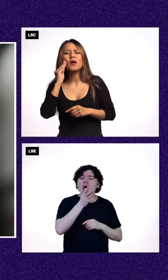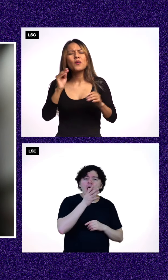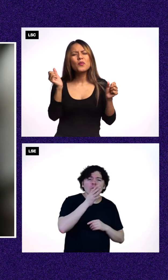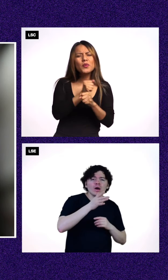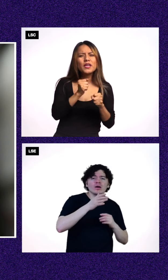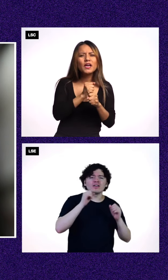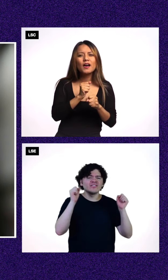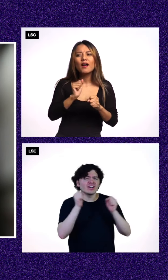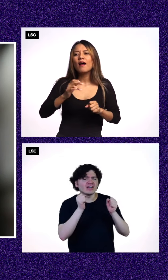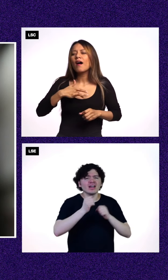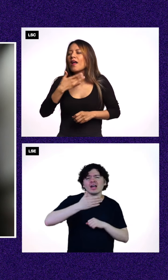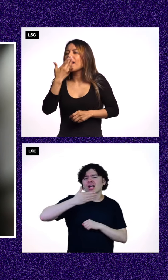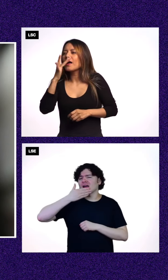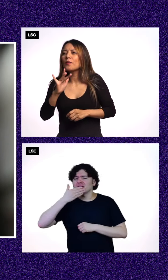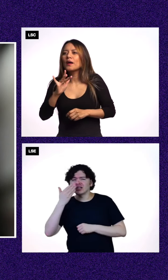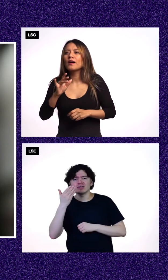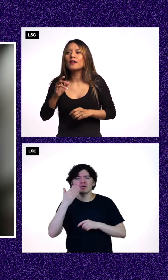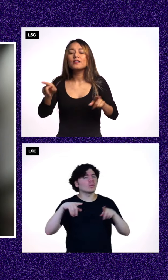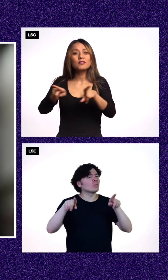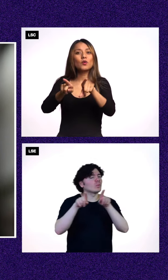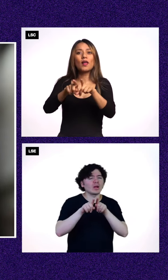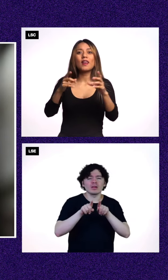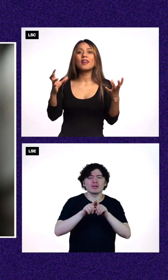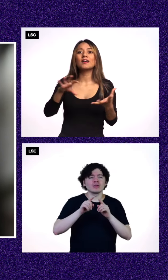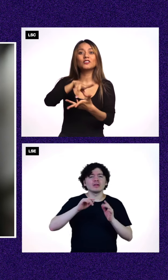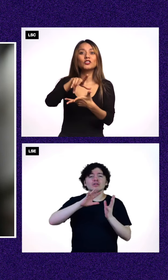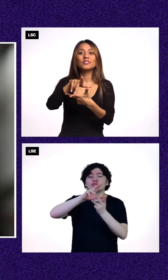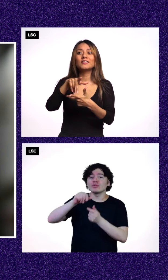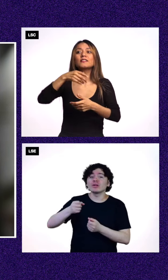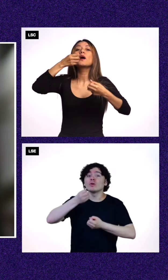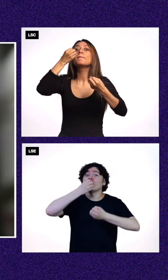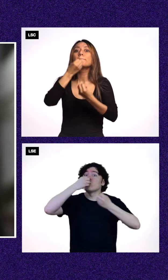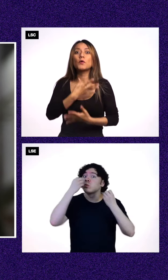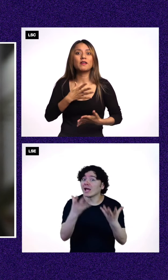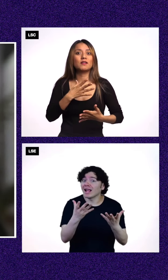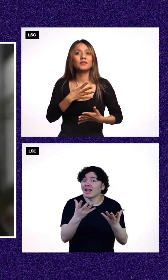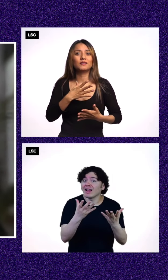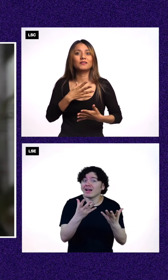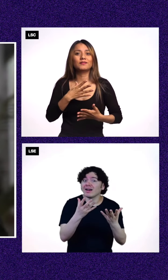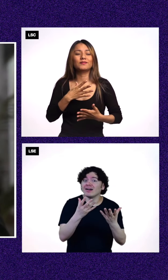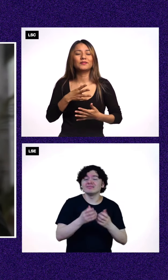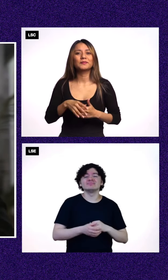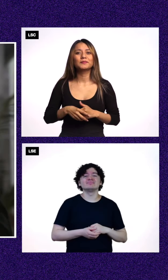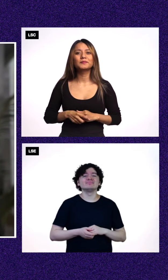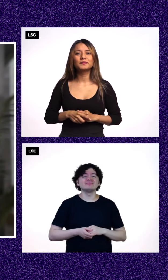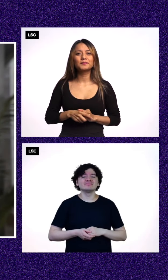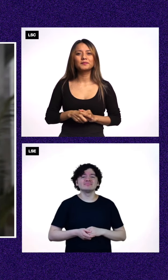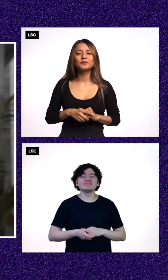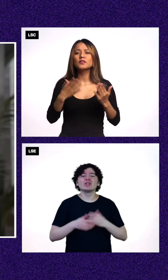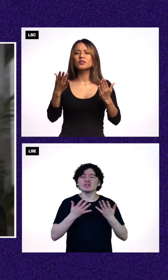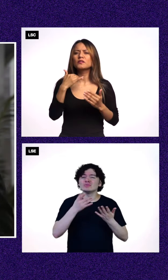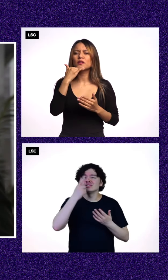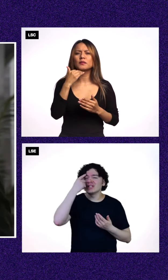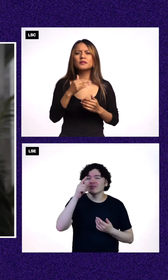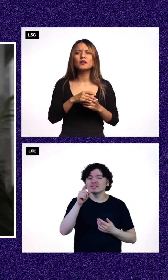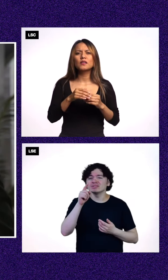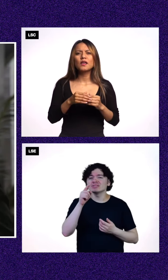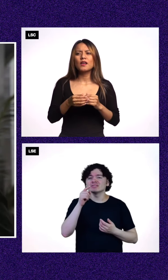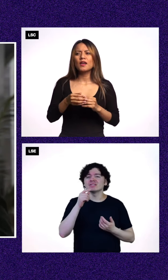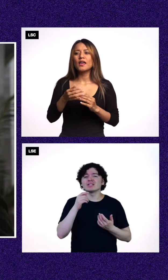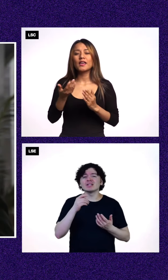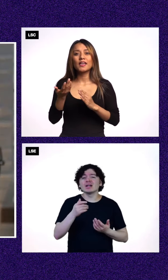buenas noticias. ¿Qué clase de nuevas, qué clase de noticias? Las buenas de tierras lejanas. Y sabes, así en el Antiguo